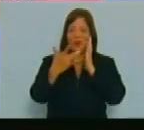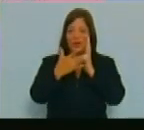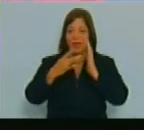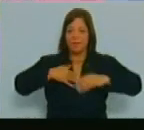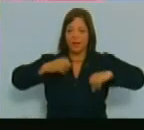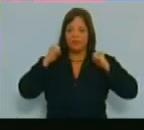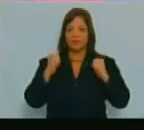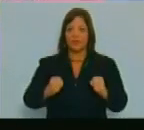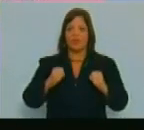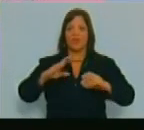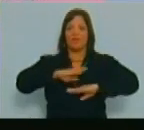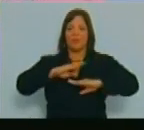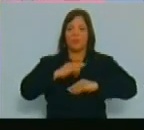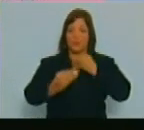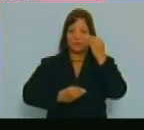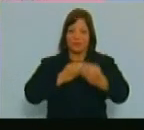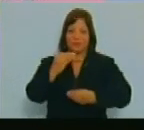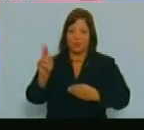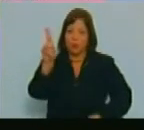seguridad